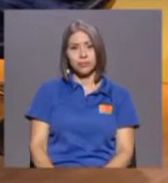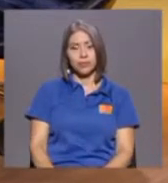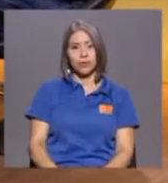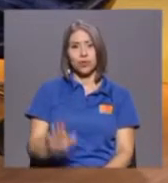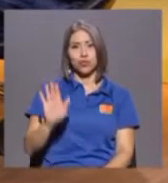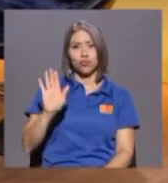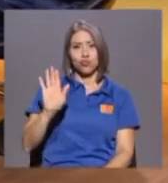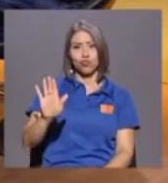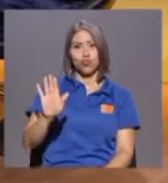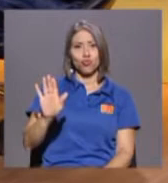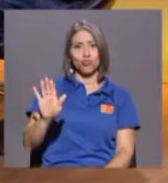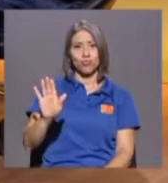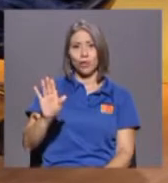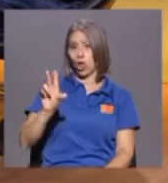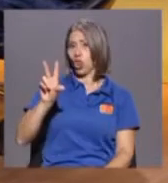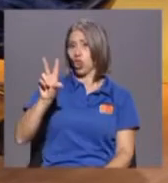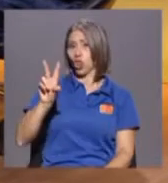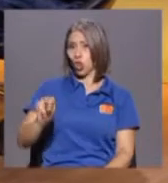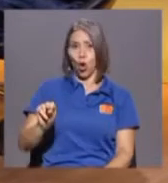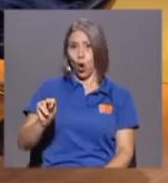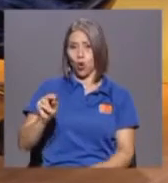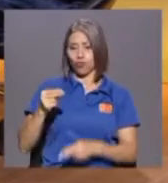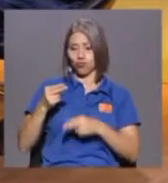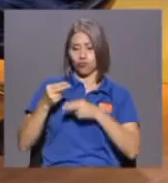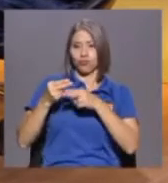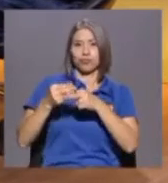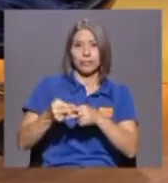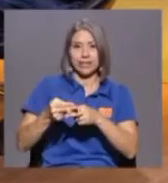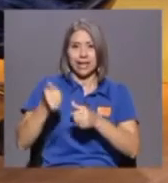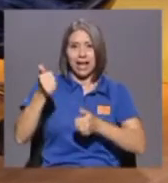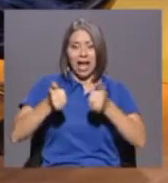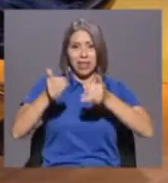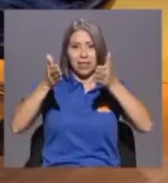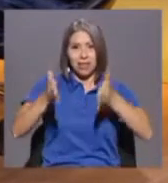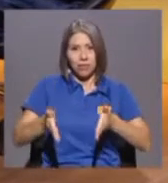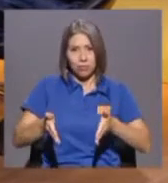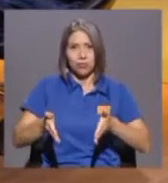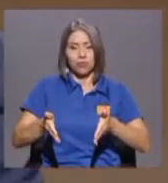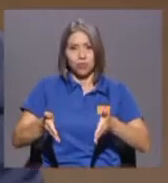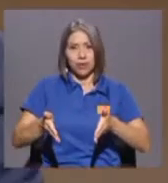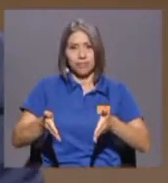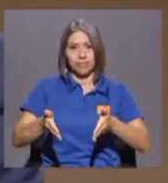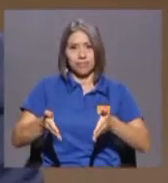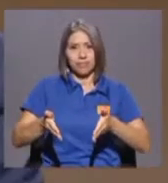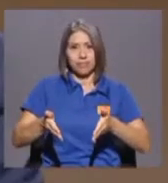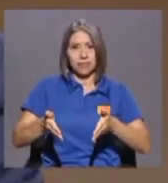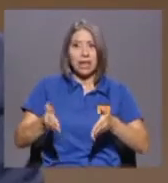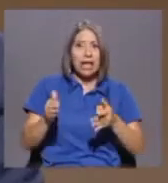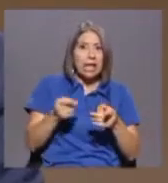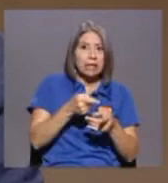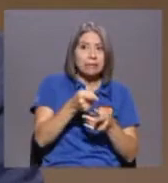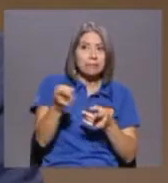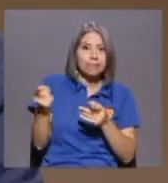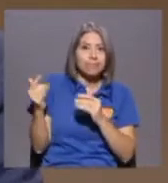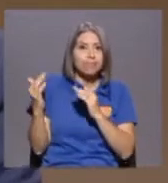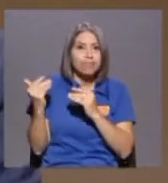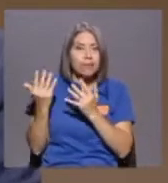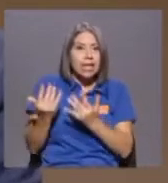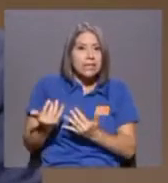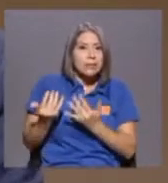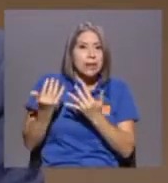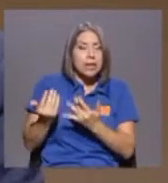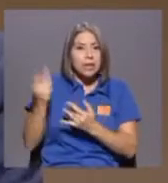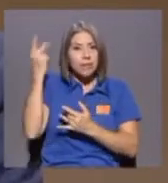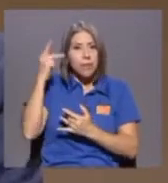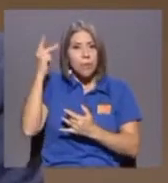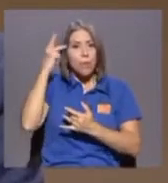su no candidatura, que mantuvo en expectativa política al país durante